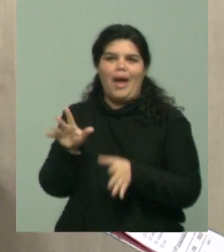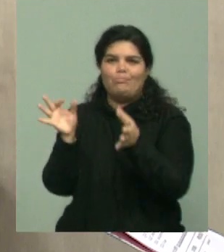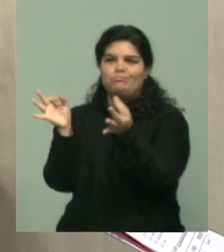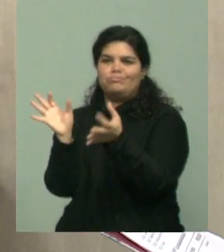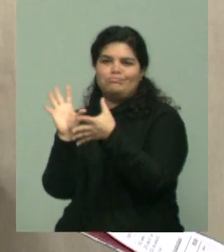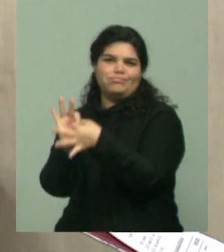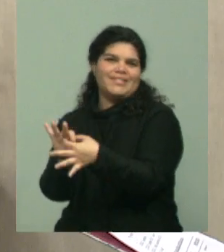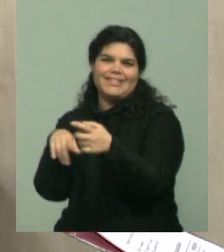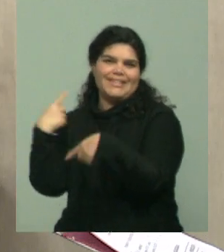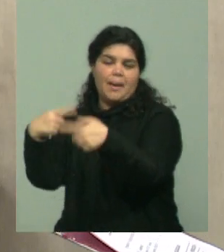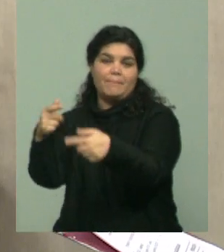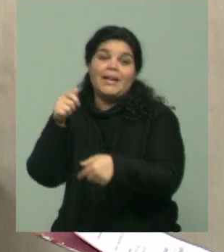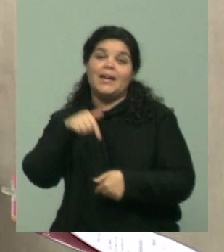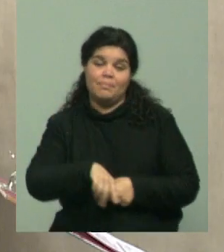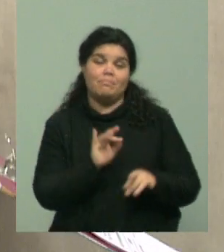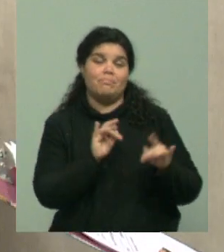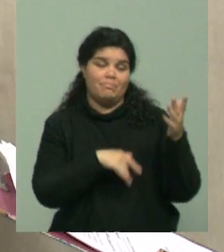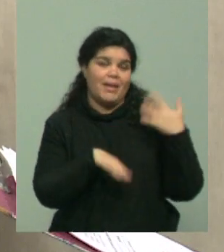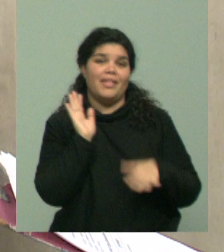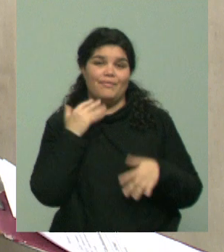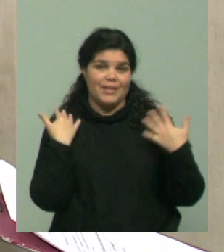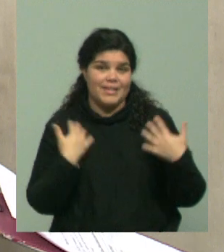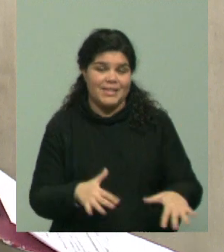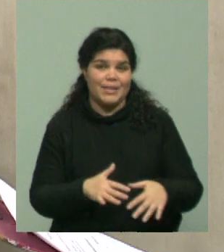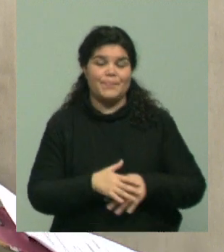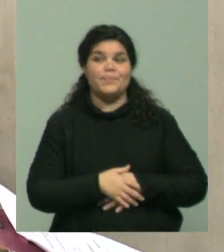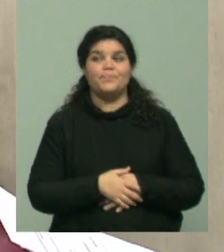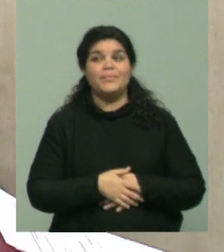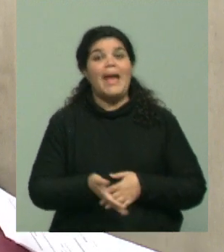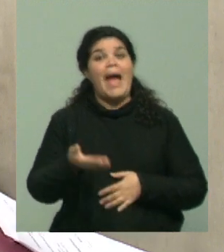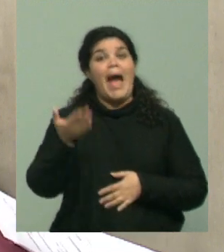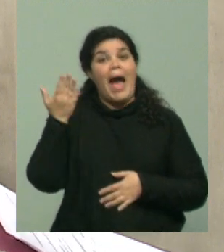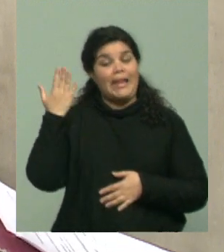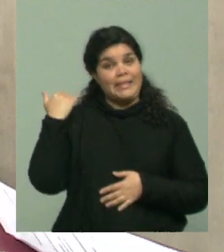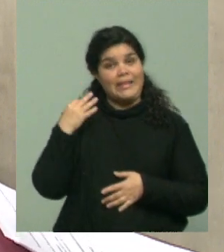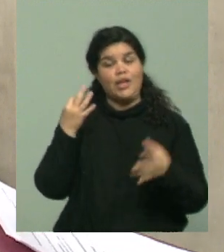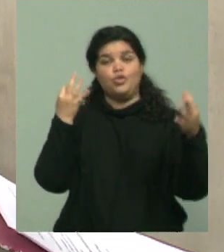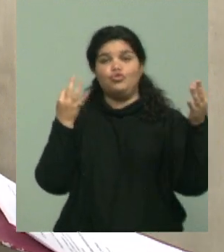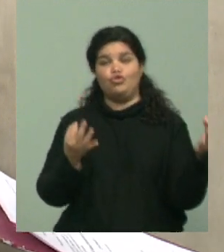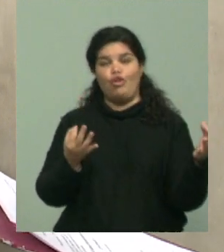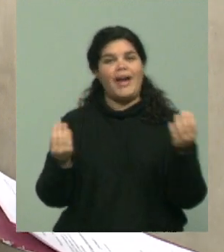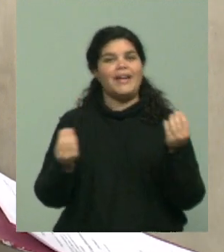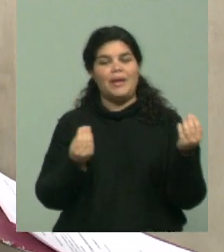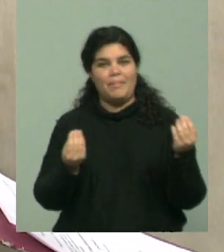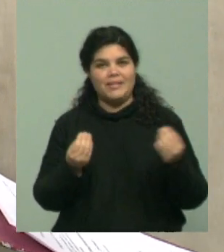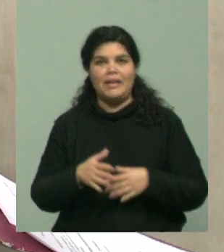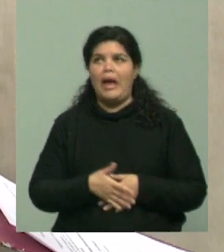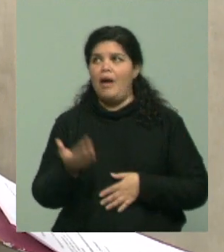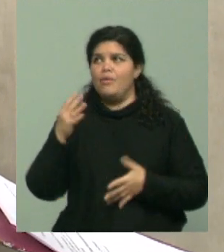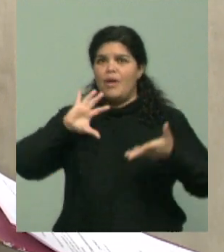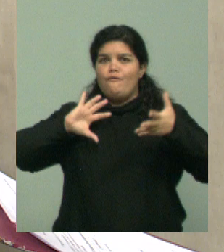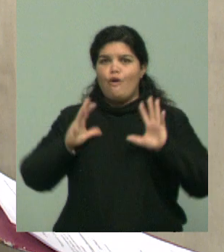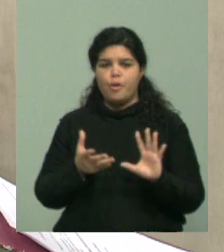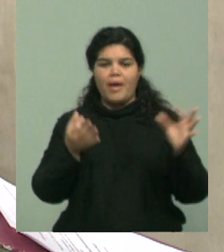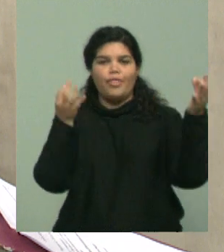un poquito. Bueno, ¿y por qué? Porque tiene una marca registrada. O sea, en su momento los indios registraron todos los métodos de yoga.